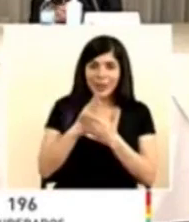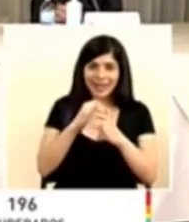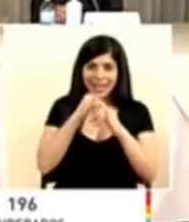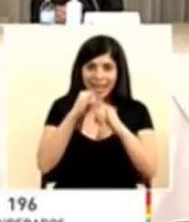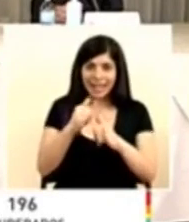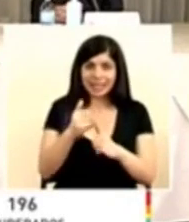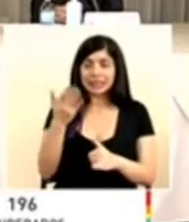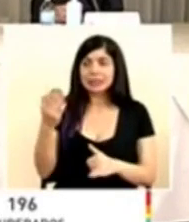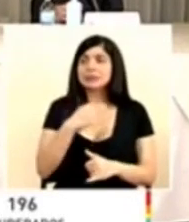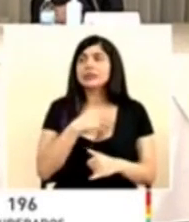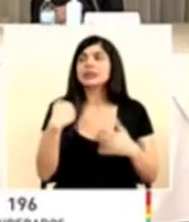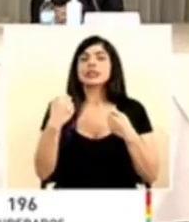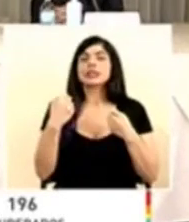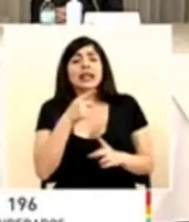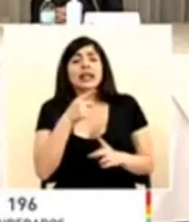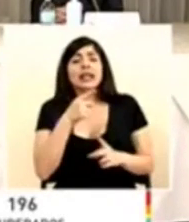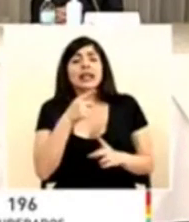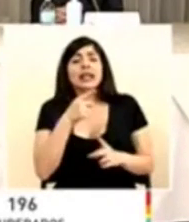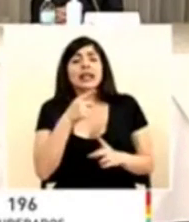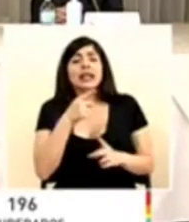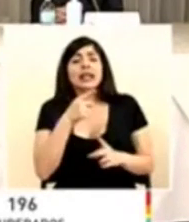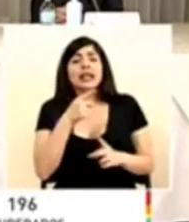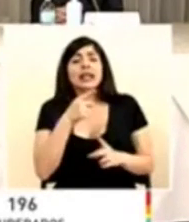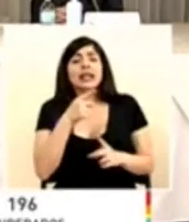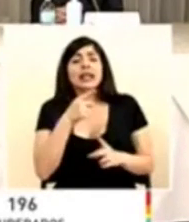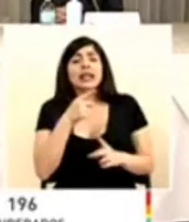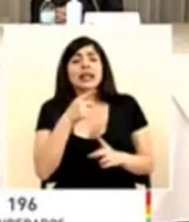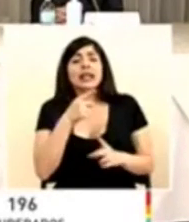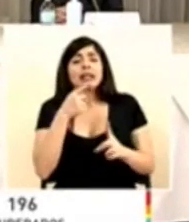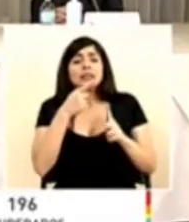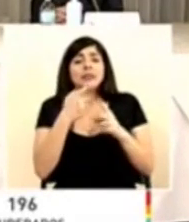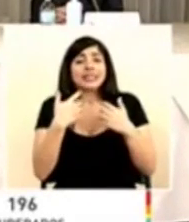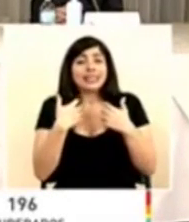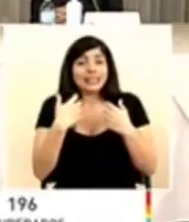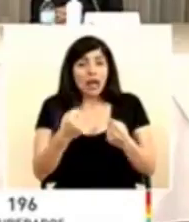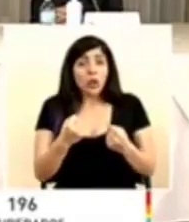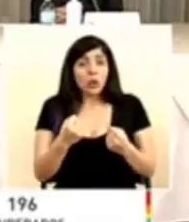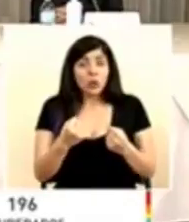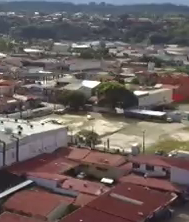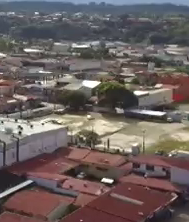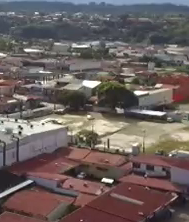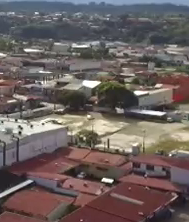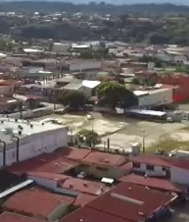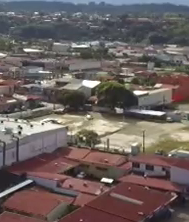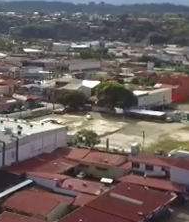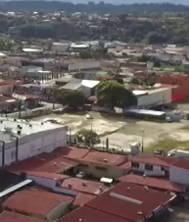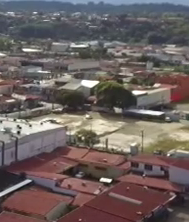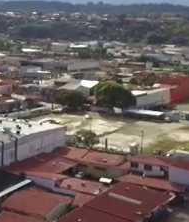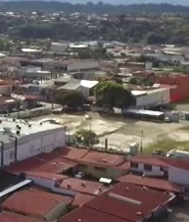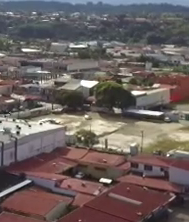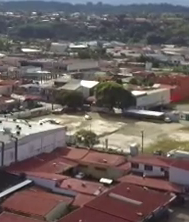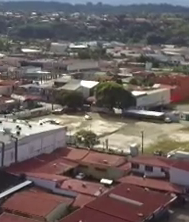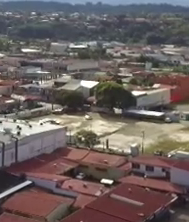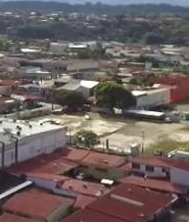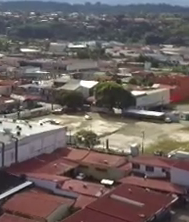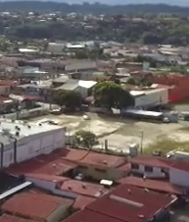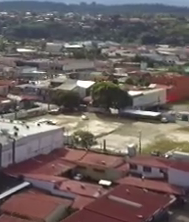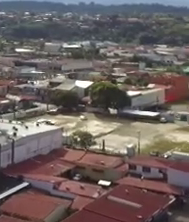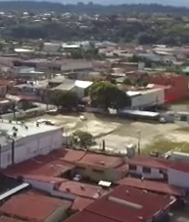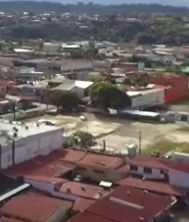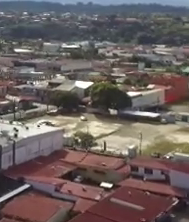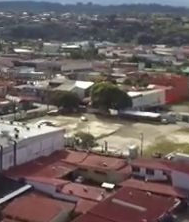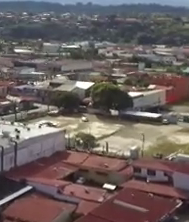El presidente Carlos Alvarado llamó a continuar con las medidas de prevención que se han tenido hasta el momento para